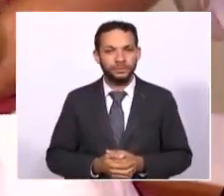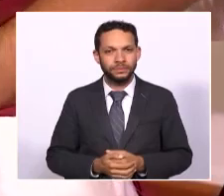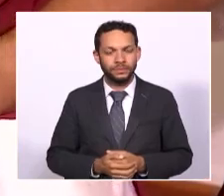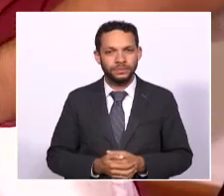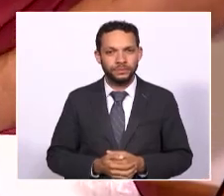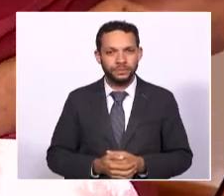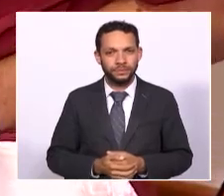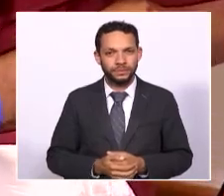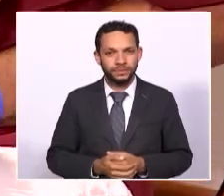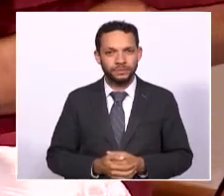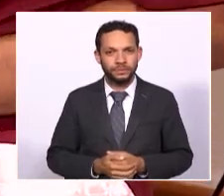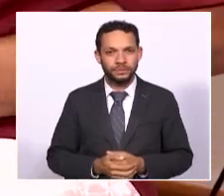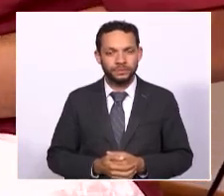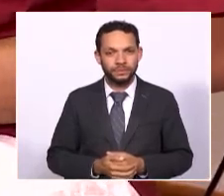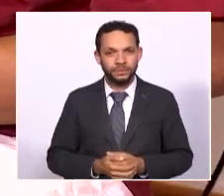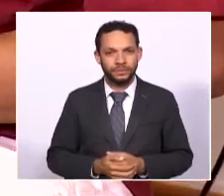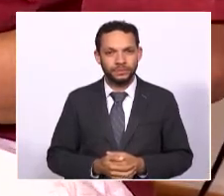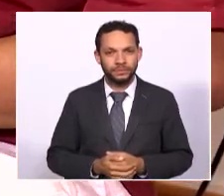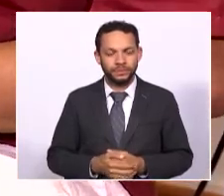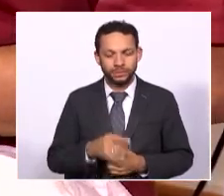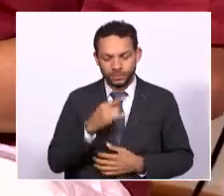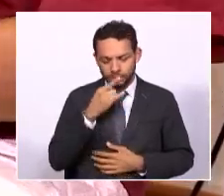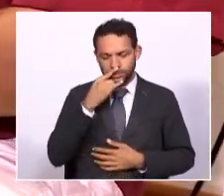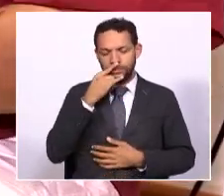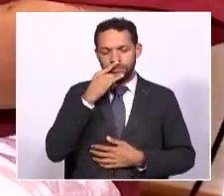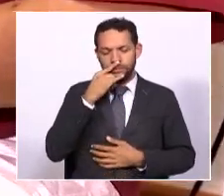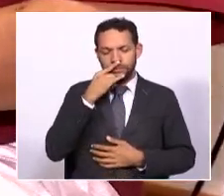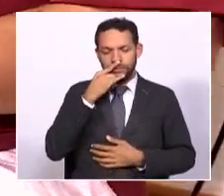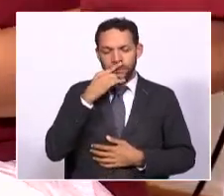Inhala. Exhala.